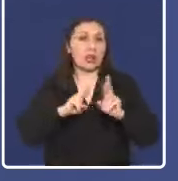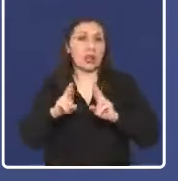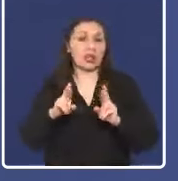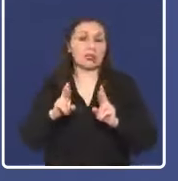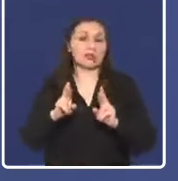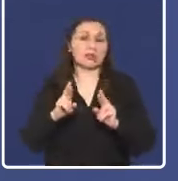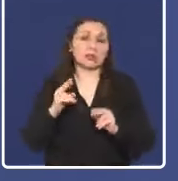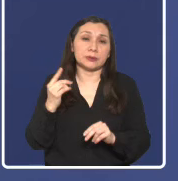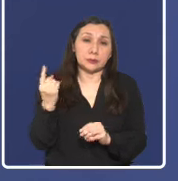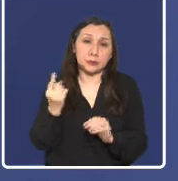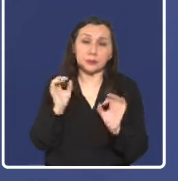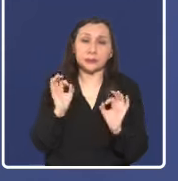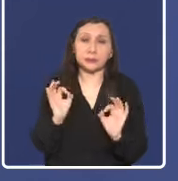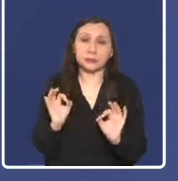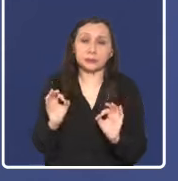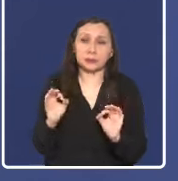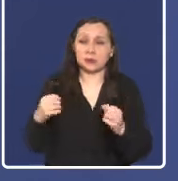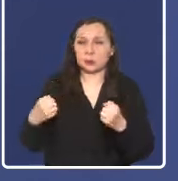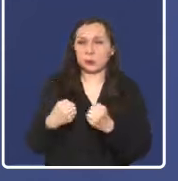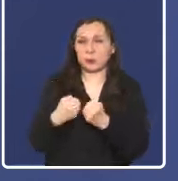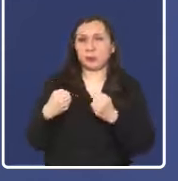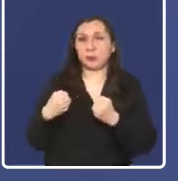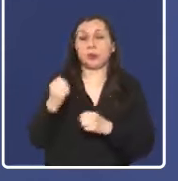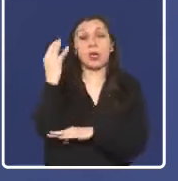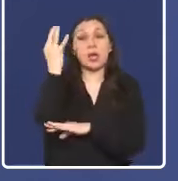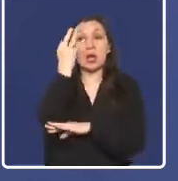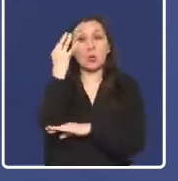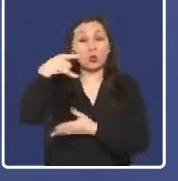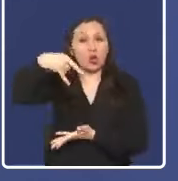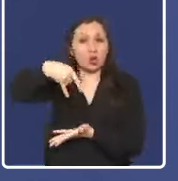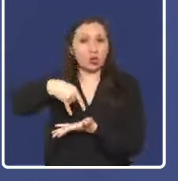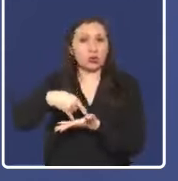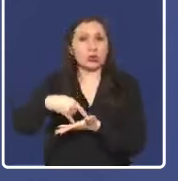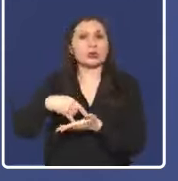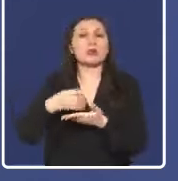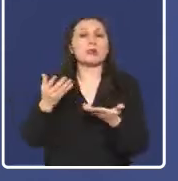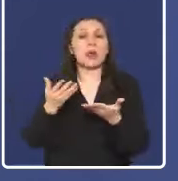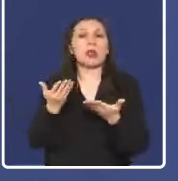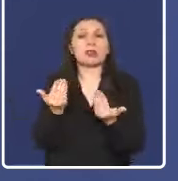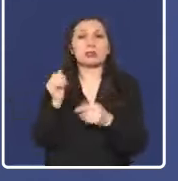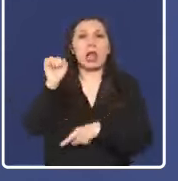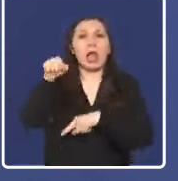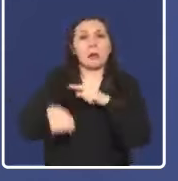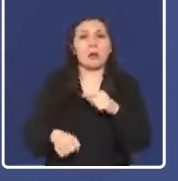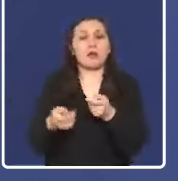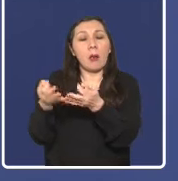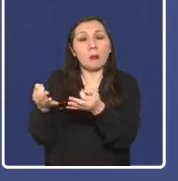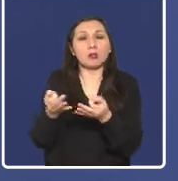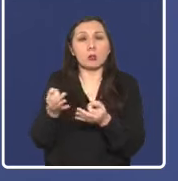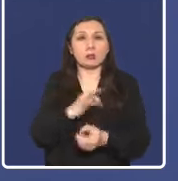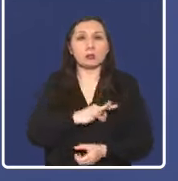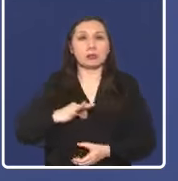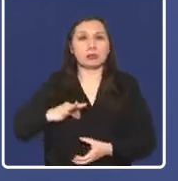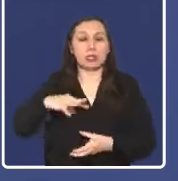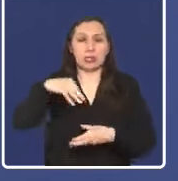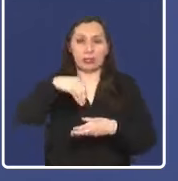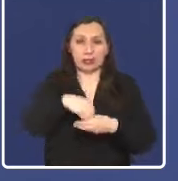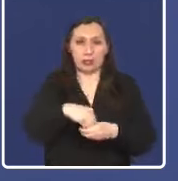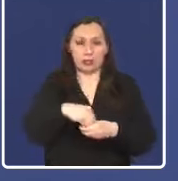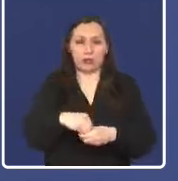que es particularmente tensa. La sesión del Congreso estaba citada para aprobar el presupuesto del Ministerio del Interior.